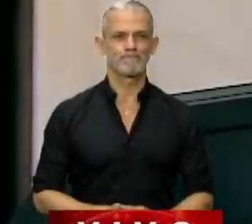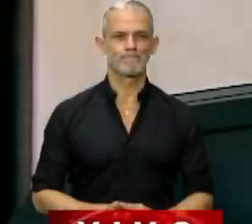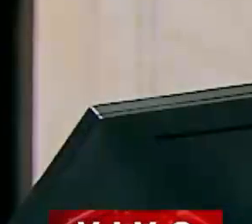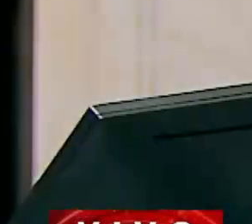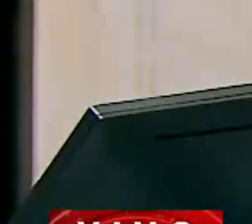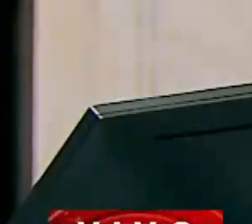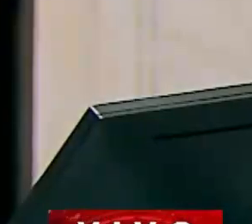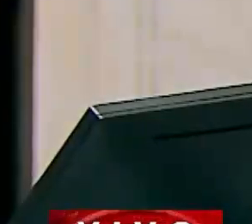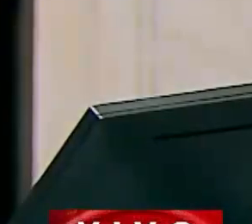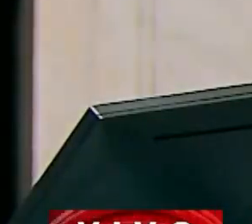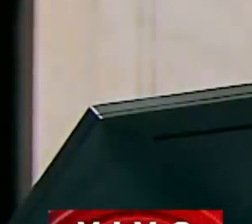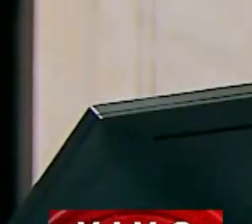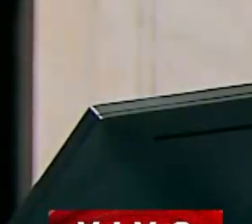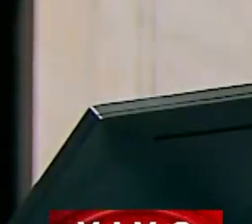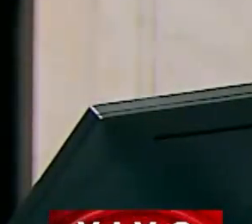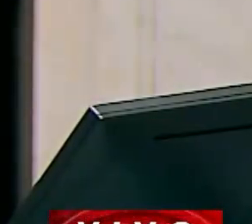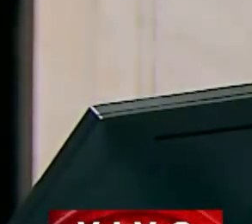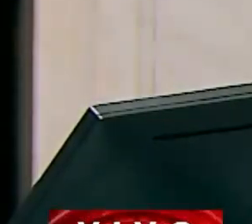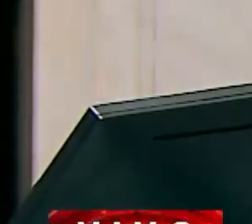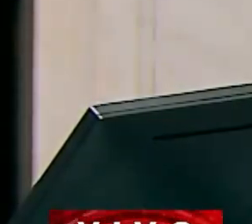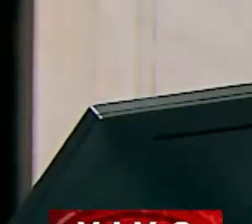En el uso de la palabra, el diputado Germán Martínez.